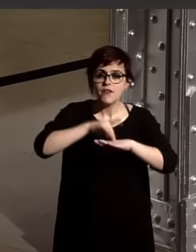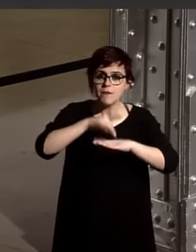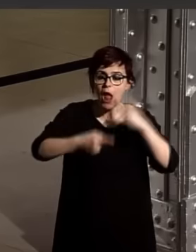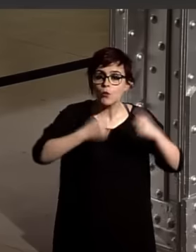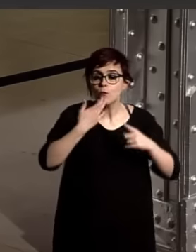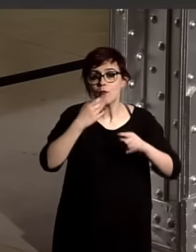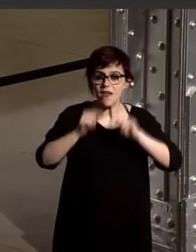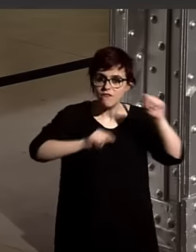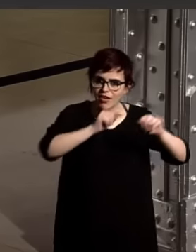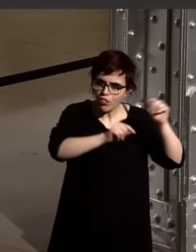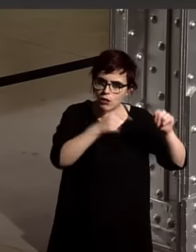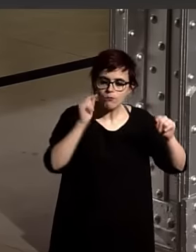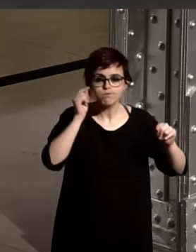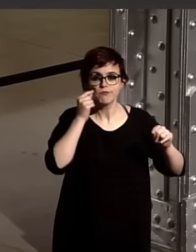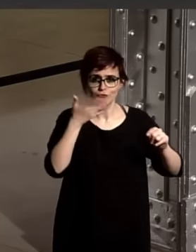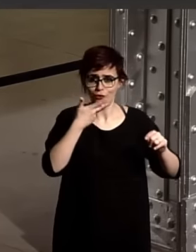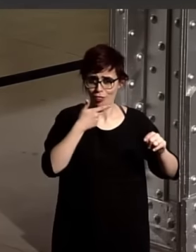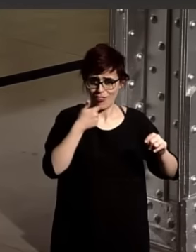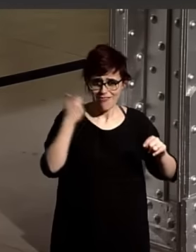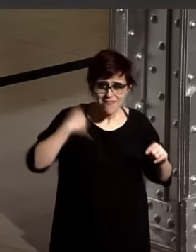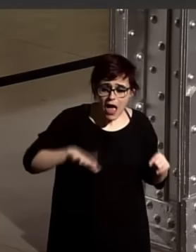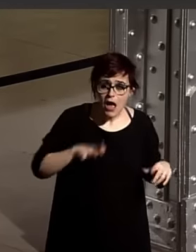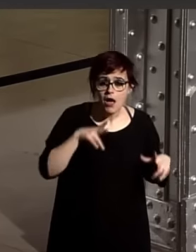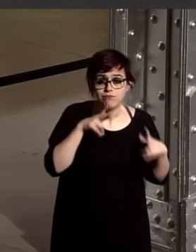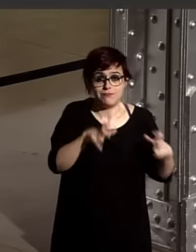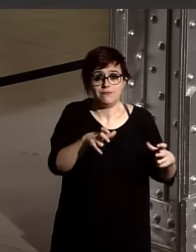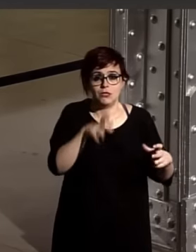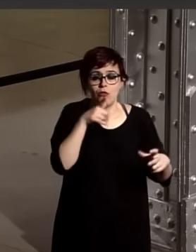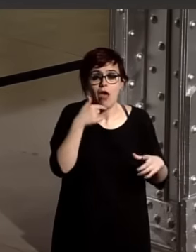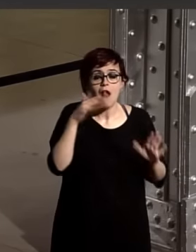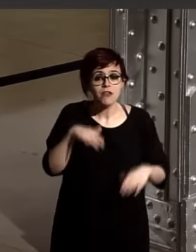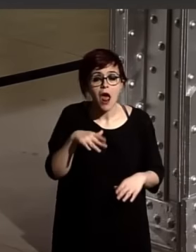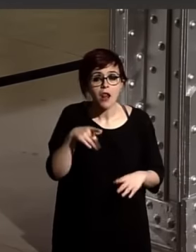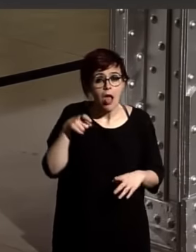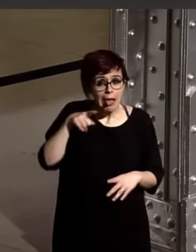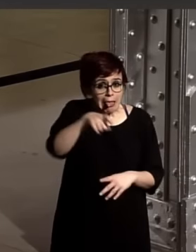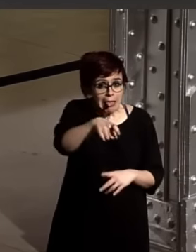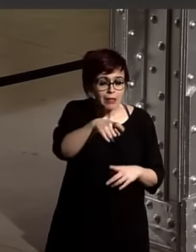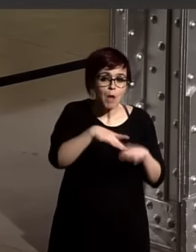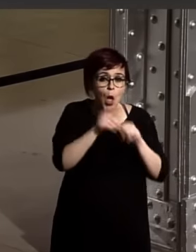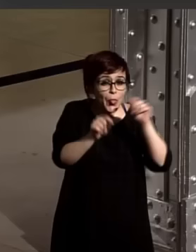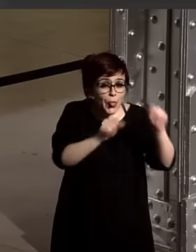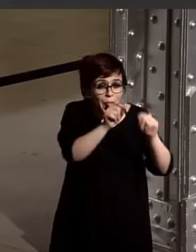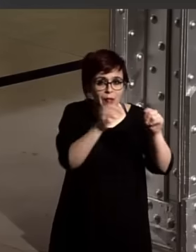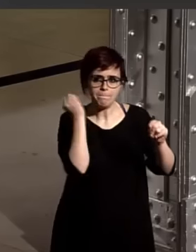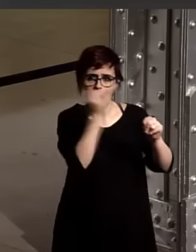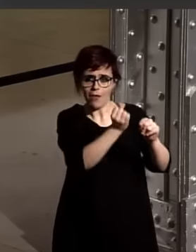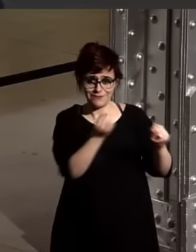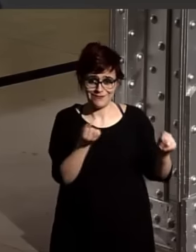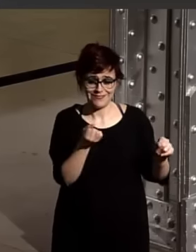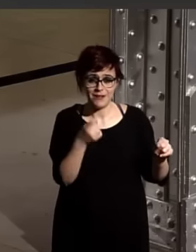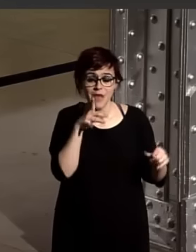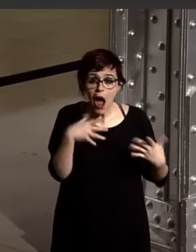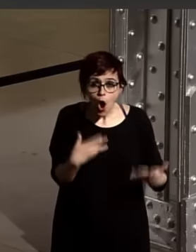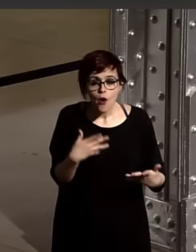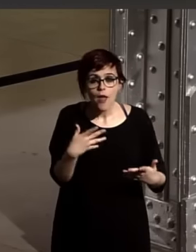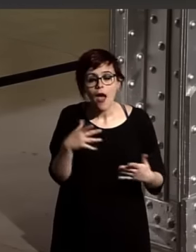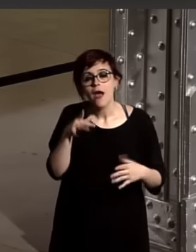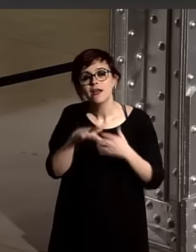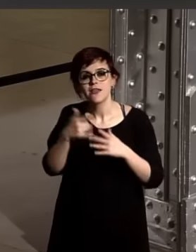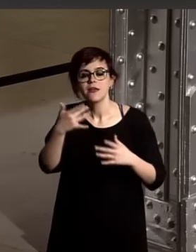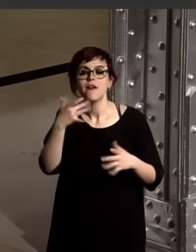las infecciosas y la única manera que hemos tenido de curarlas ha sido matar al germen y el germen de las enfermedades que tenemos ahora que